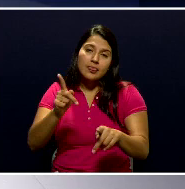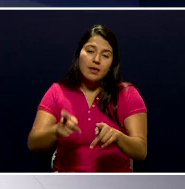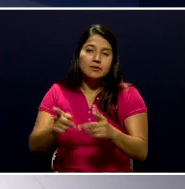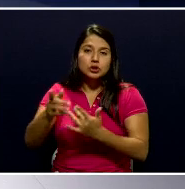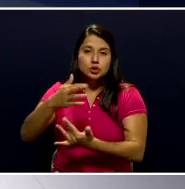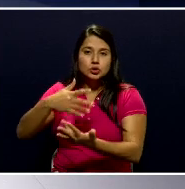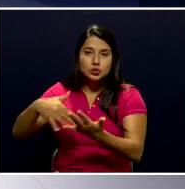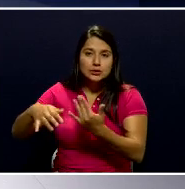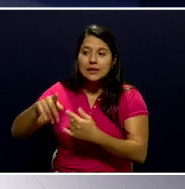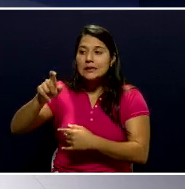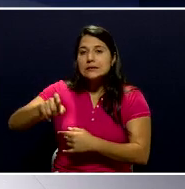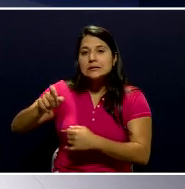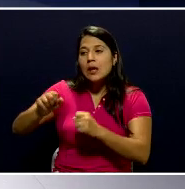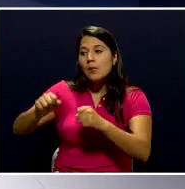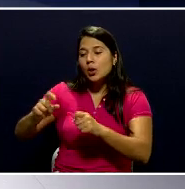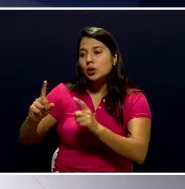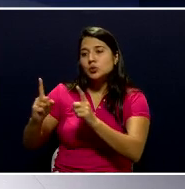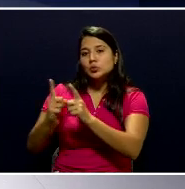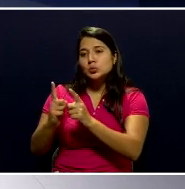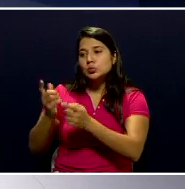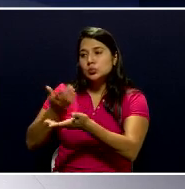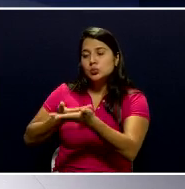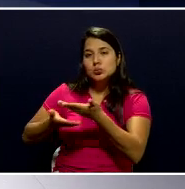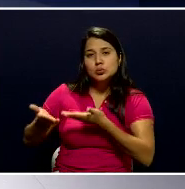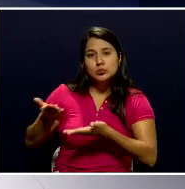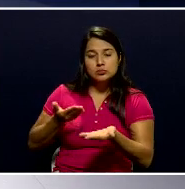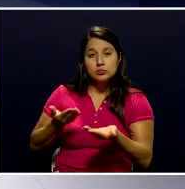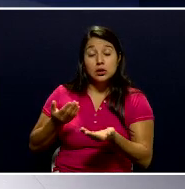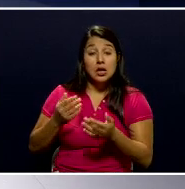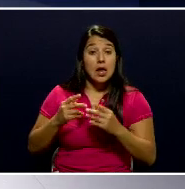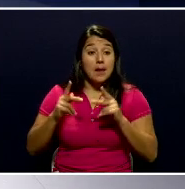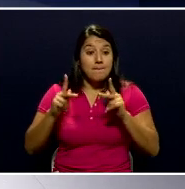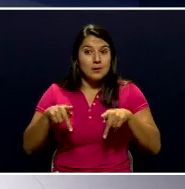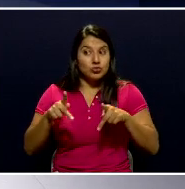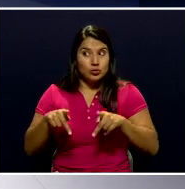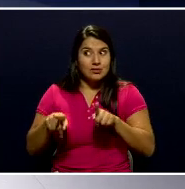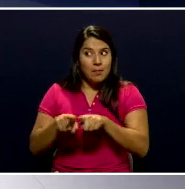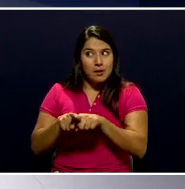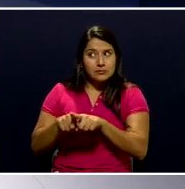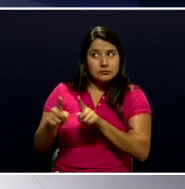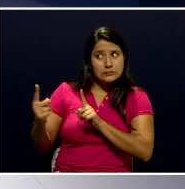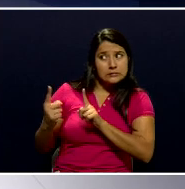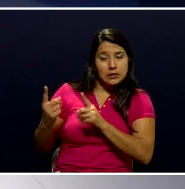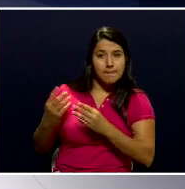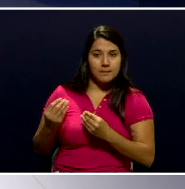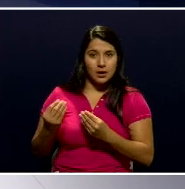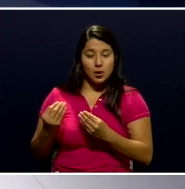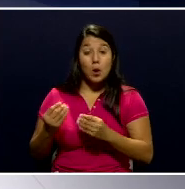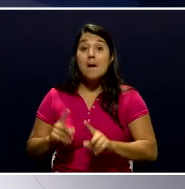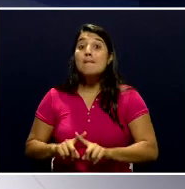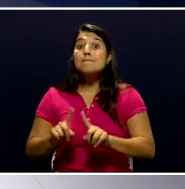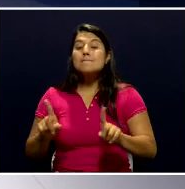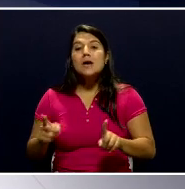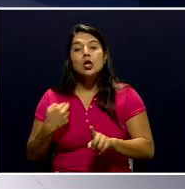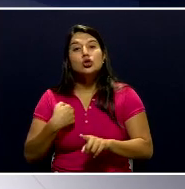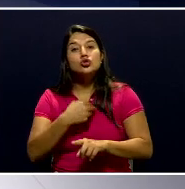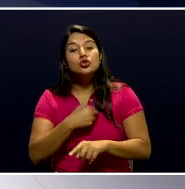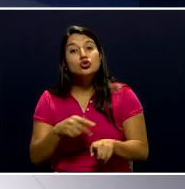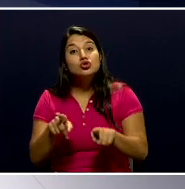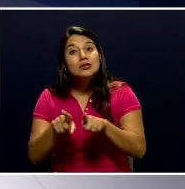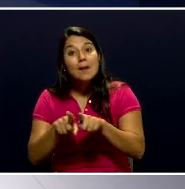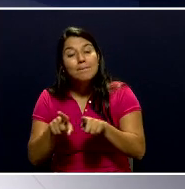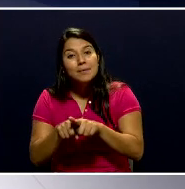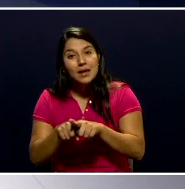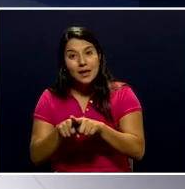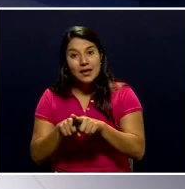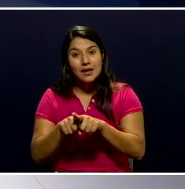que necesitamos encontrarnos al otro, somos seres que le tenemos miedo al otro, pero además somos seres que vivimos el mundo a